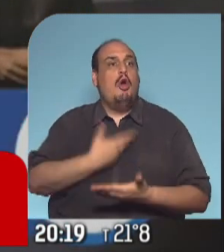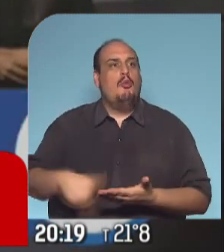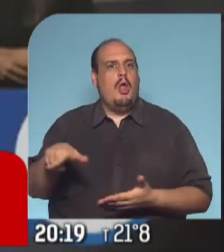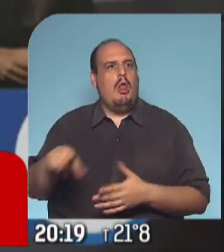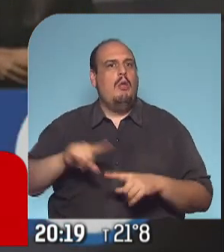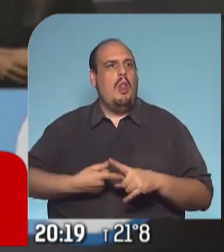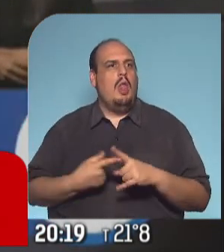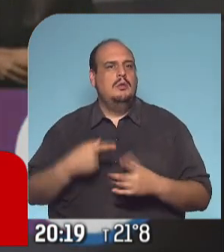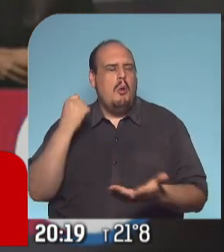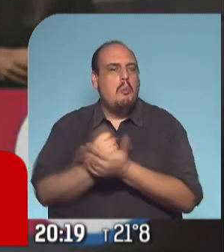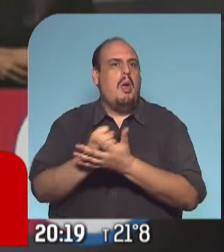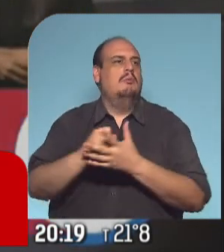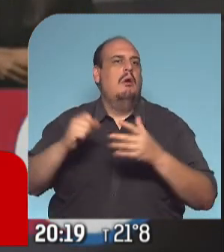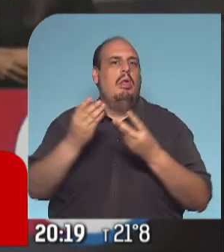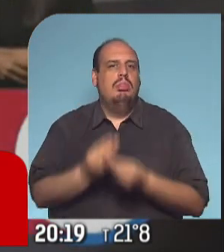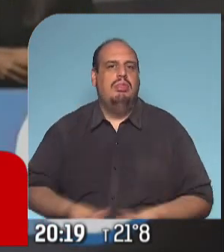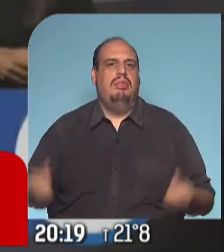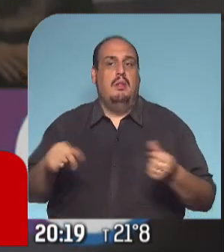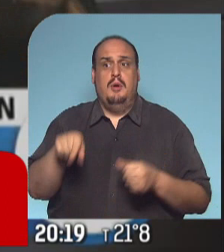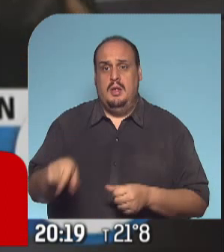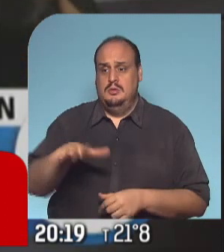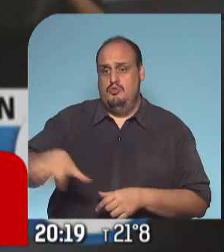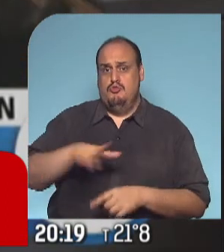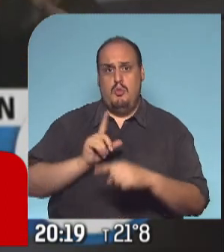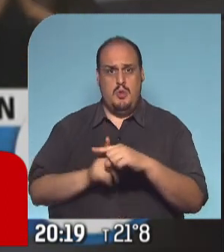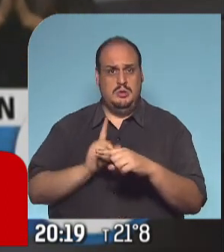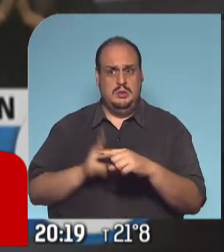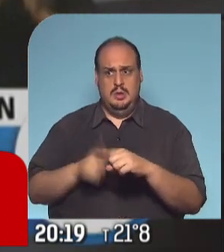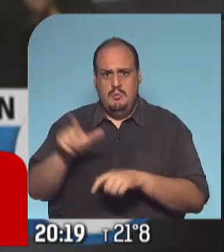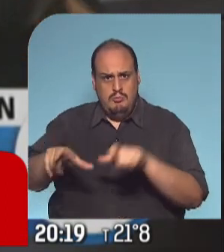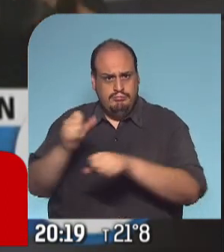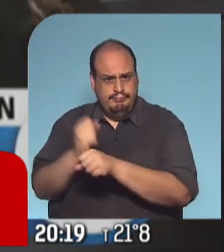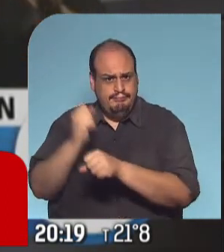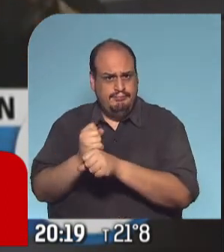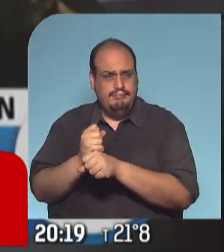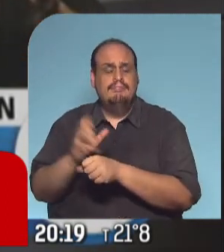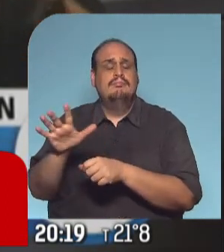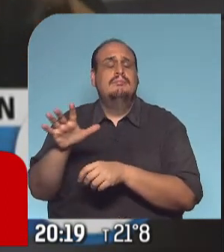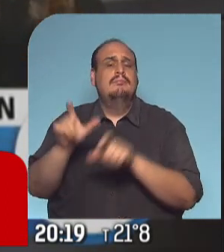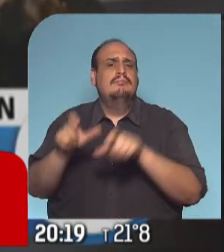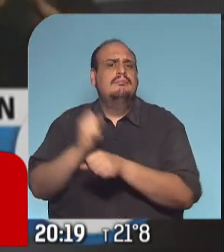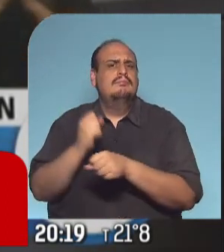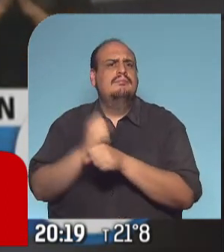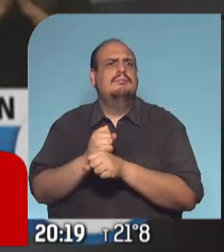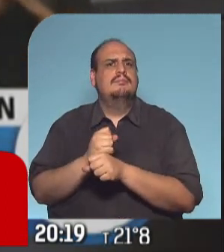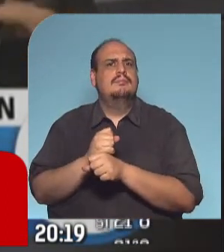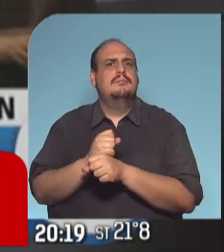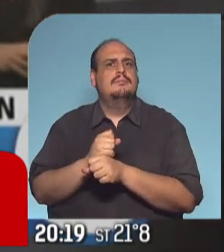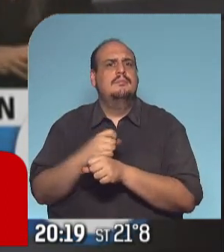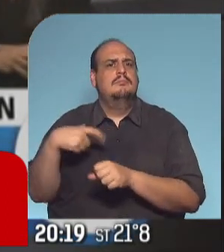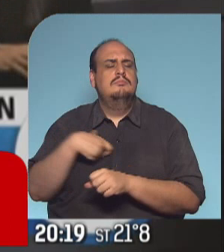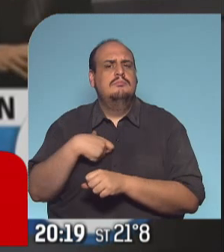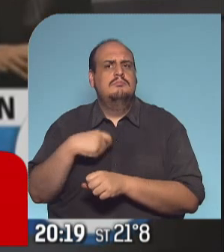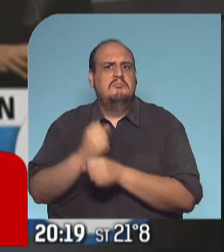político de una noticia que es positiva para un sector de los trabajadores, sobre todo sectores medios, tal vez un sector donde el gobierno